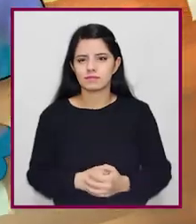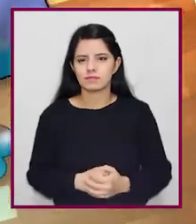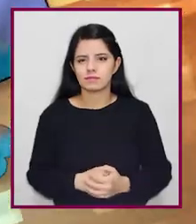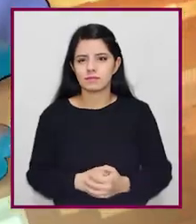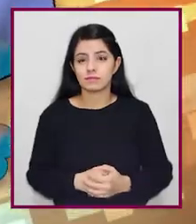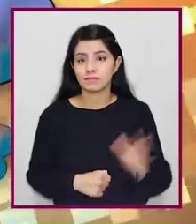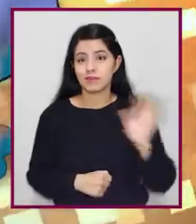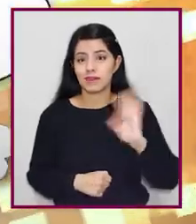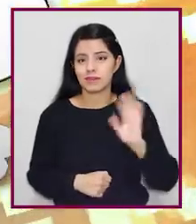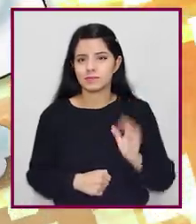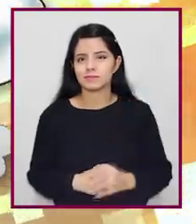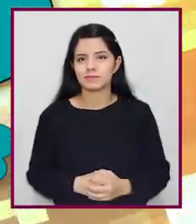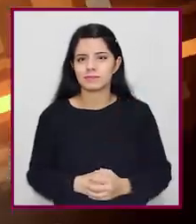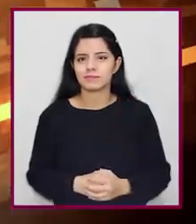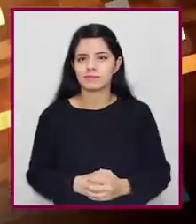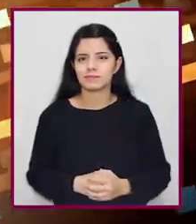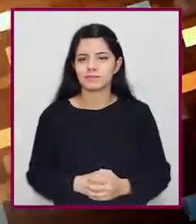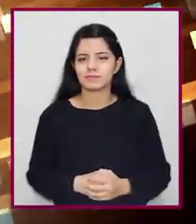pues, ¡bye!